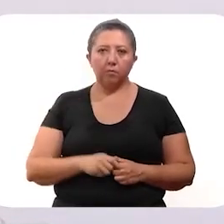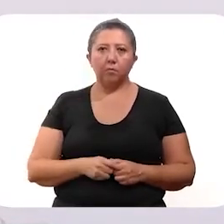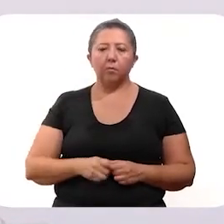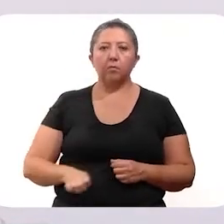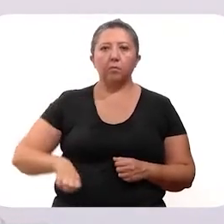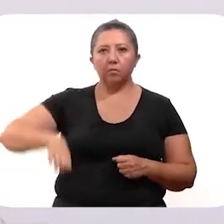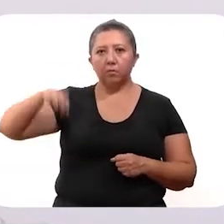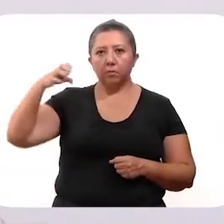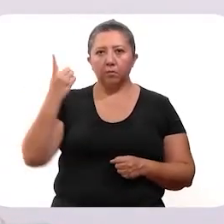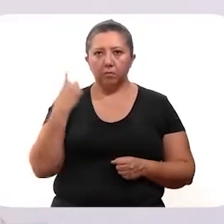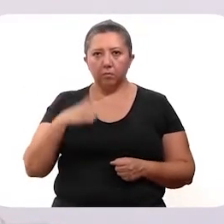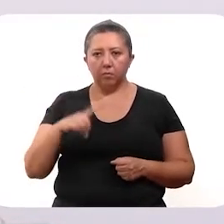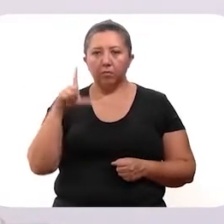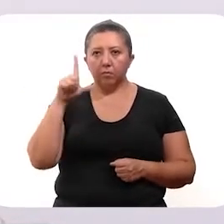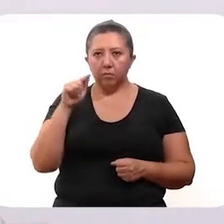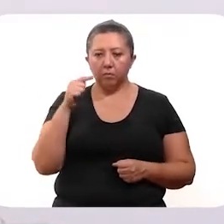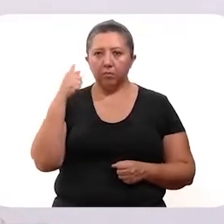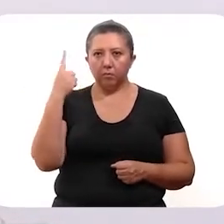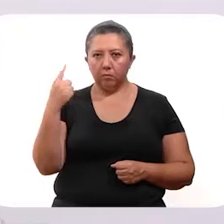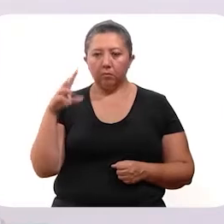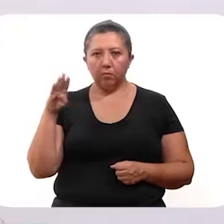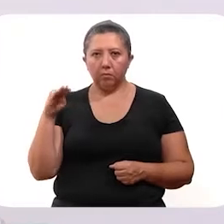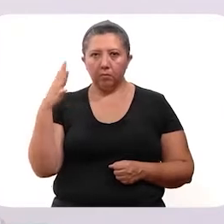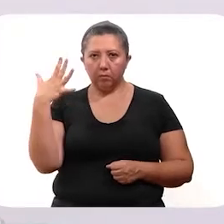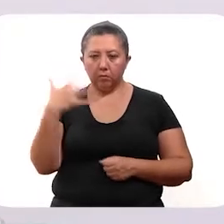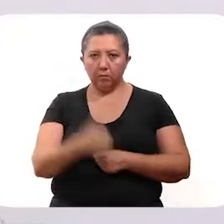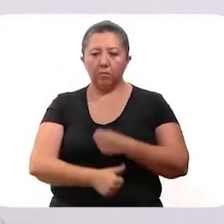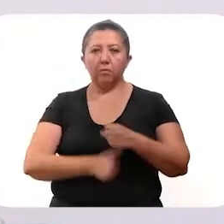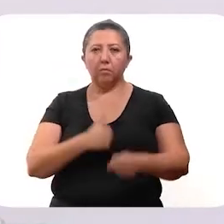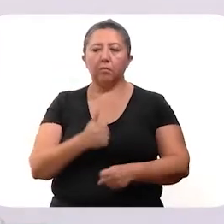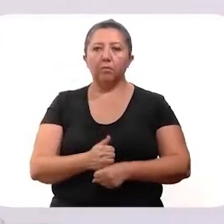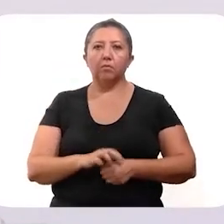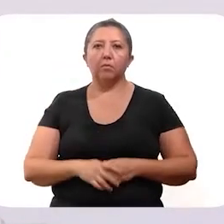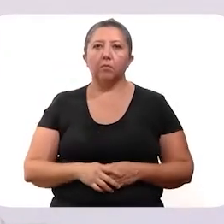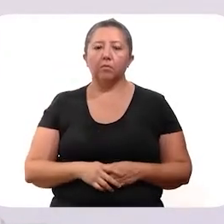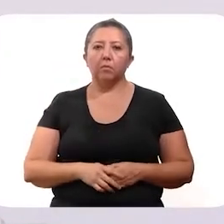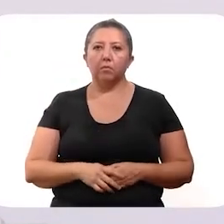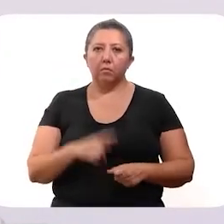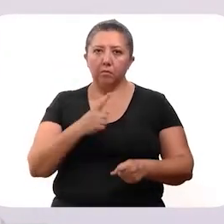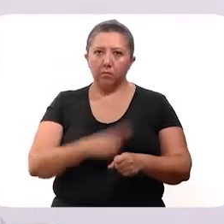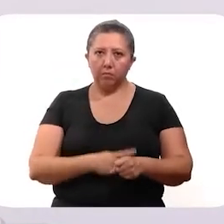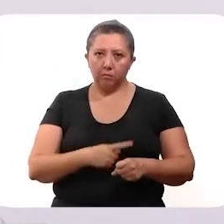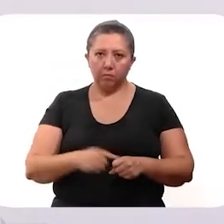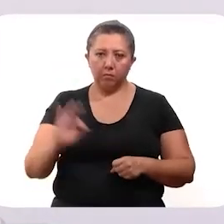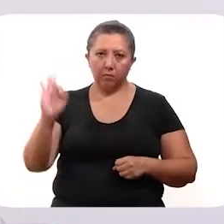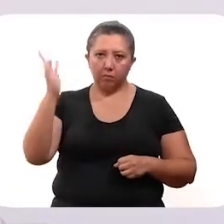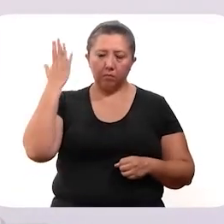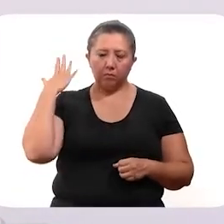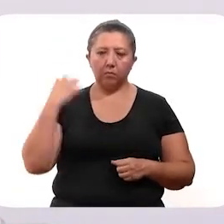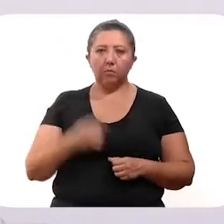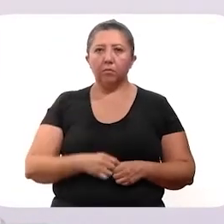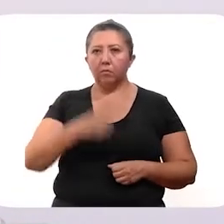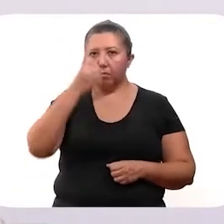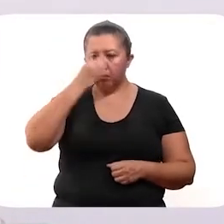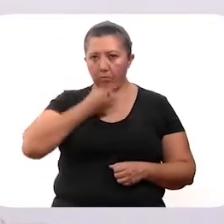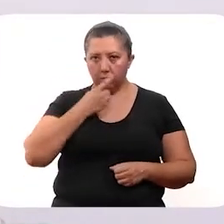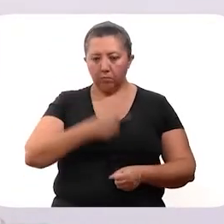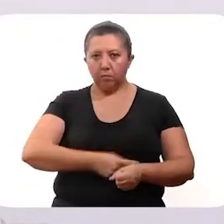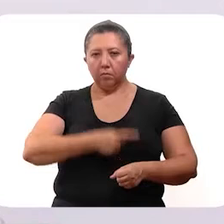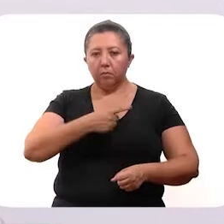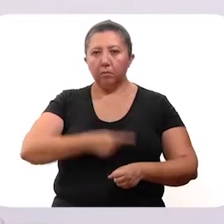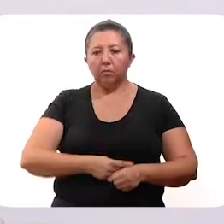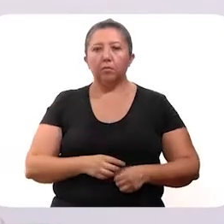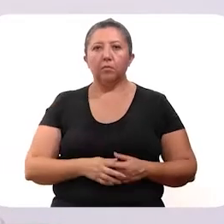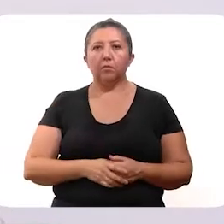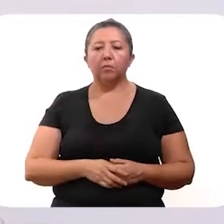mujer, de un rango de edad de 71 a 95 años de edad. Sus principales enfermedades fueron diabetes,